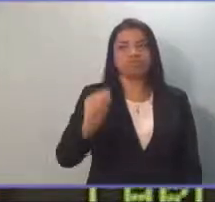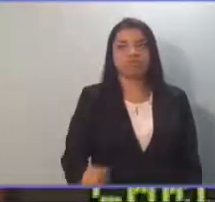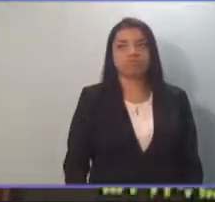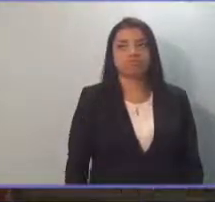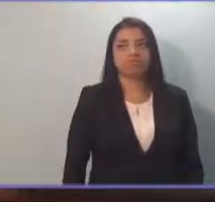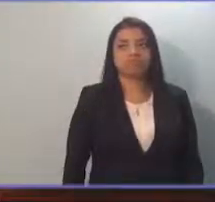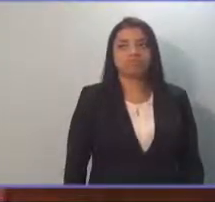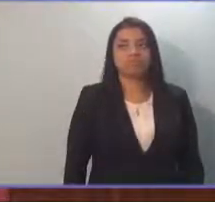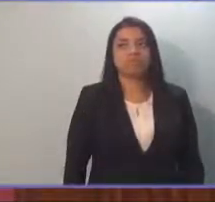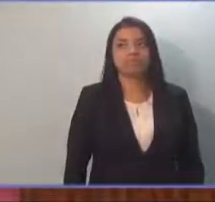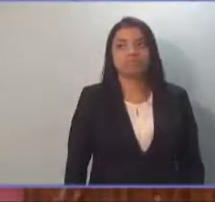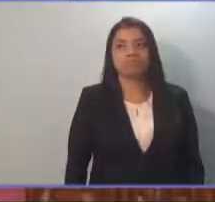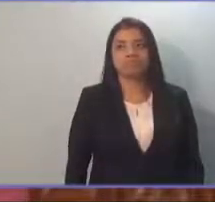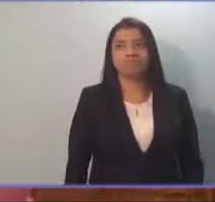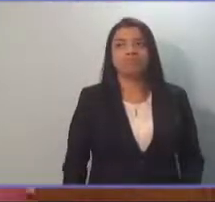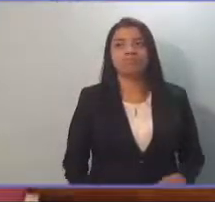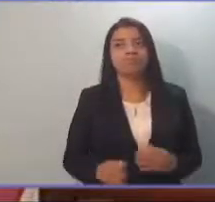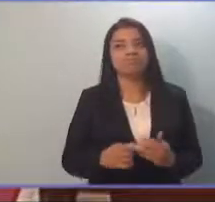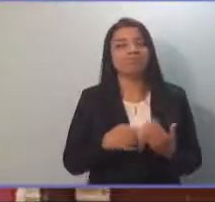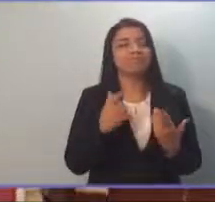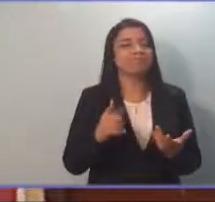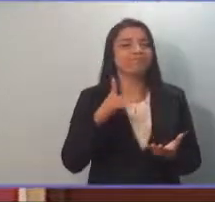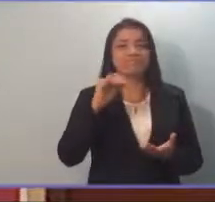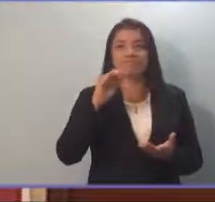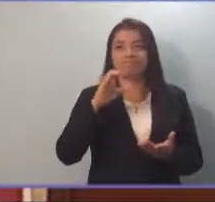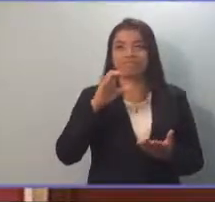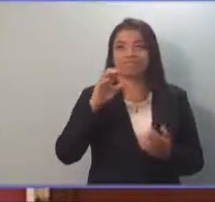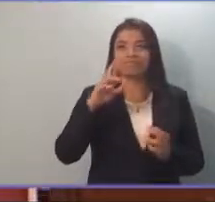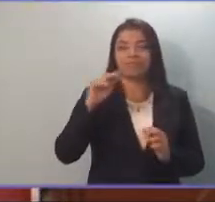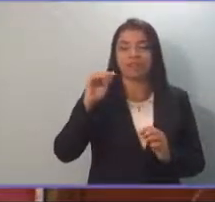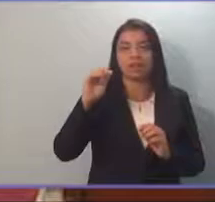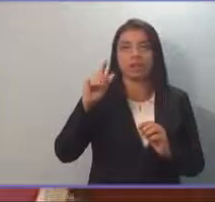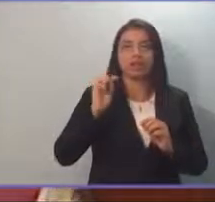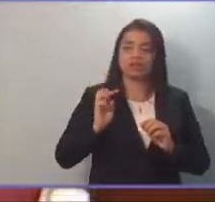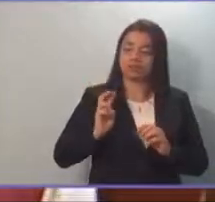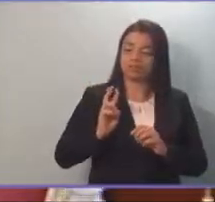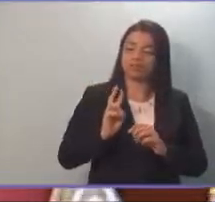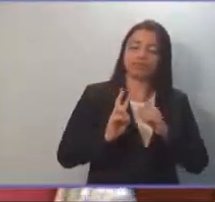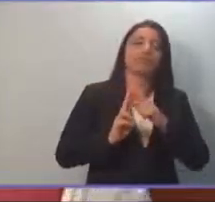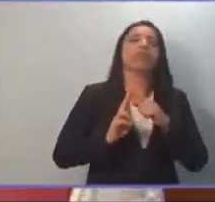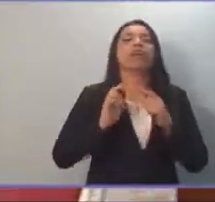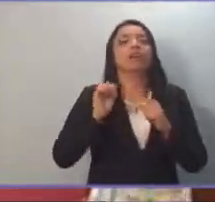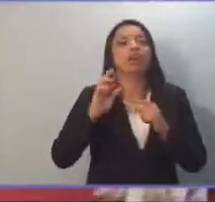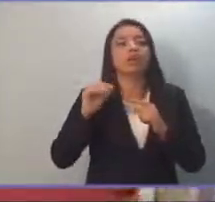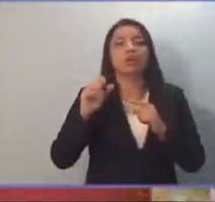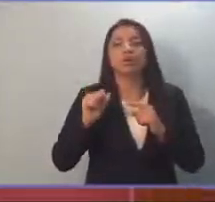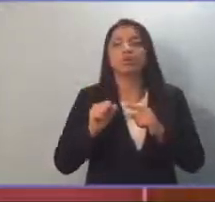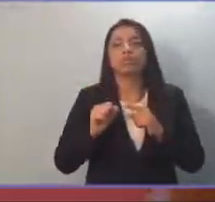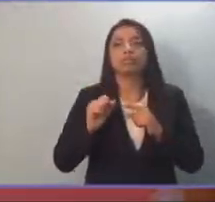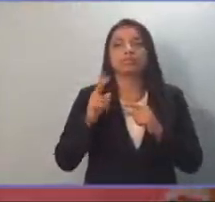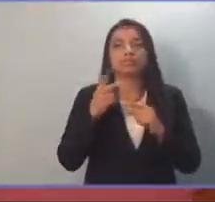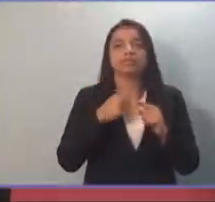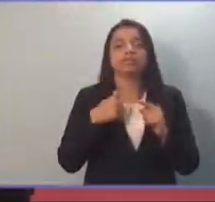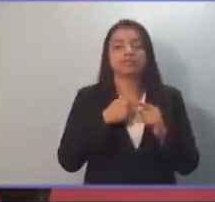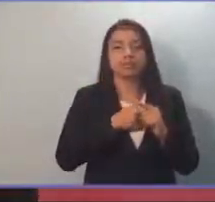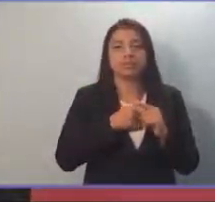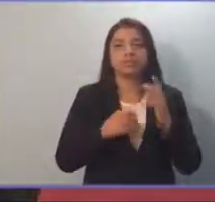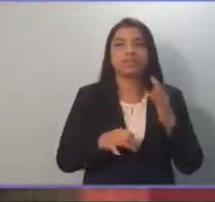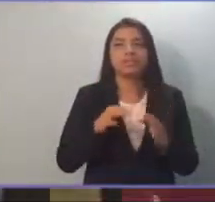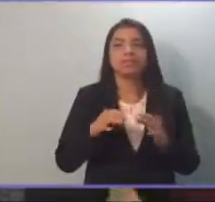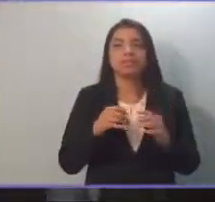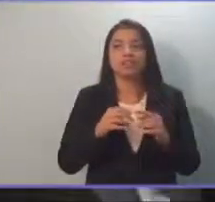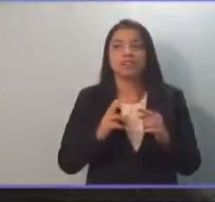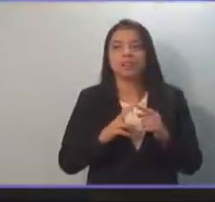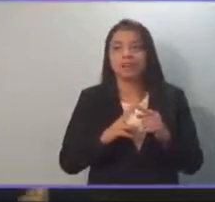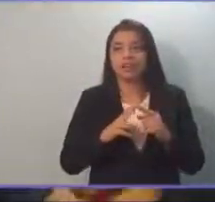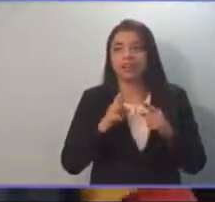Al ministro lo acompañan el licenciado Raúl López, viceministro de Justicia, el comisionado César